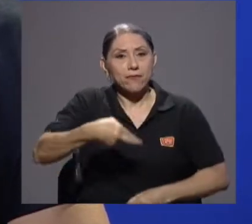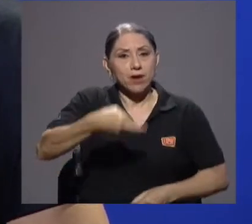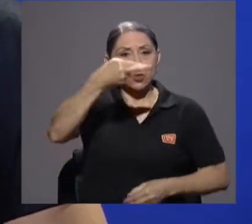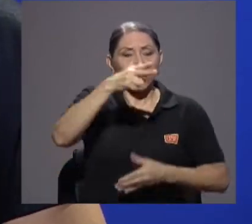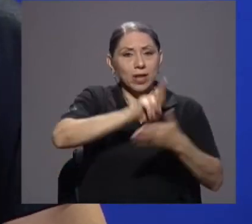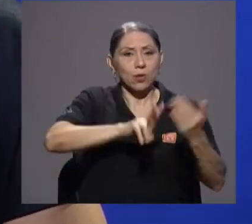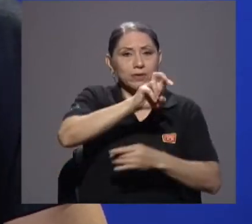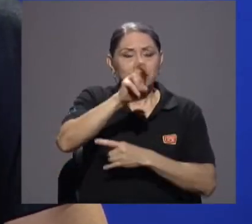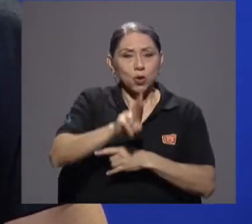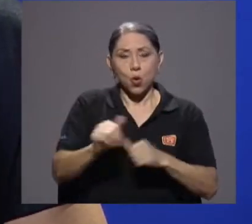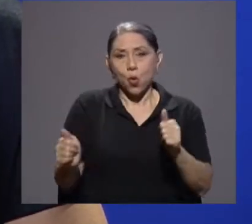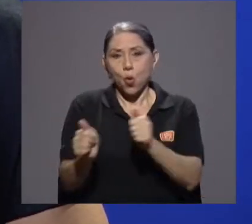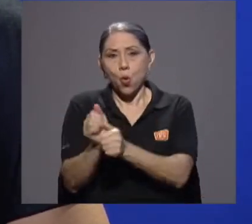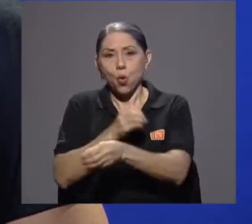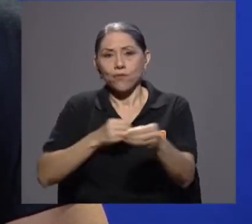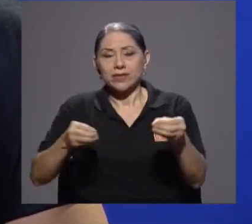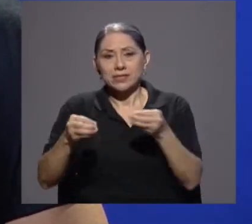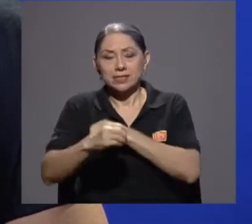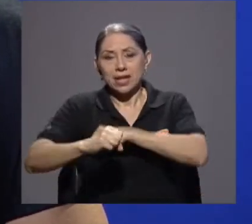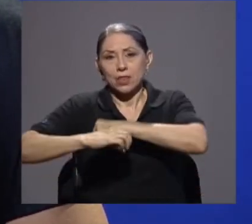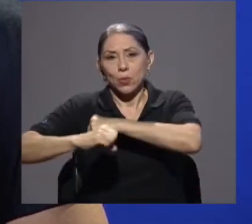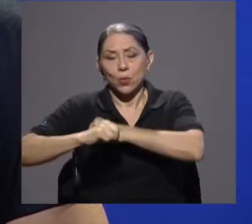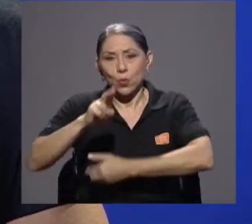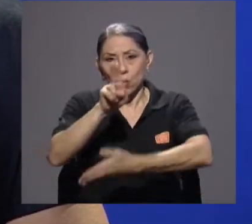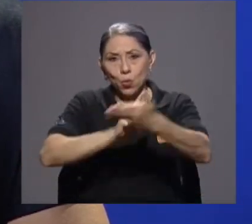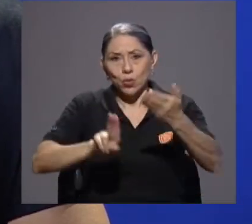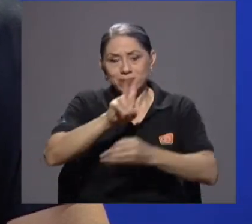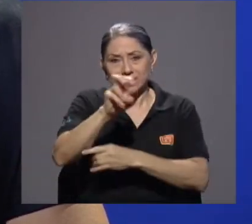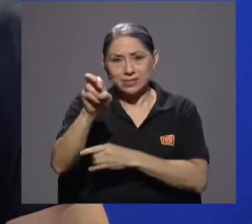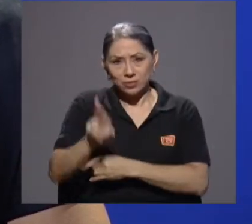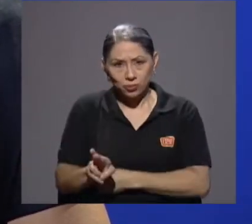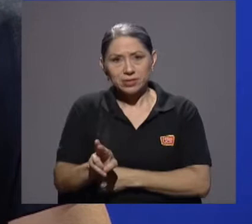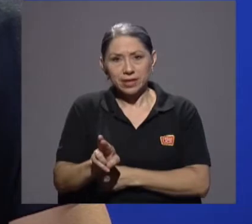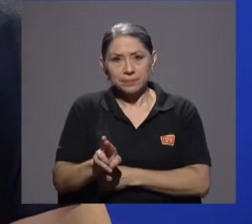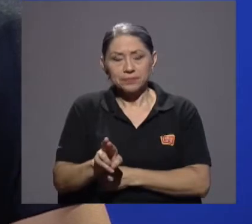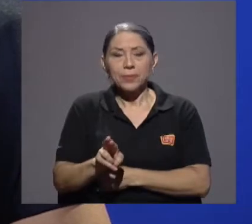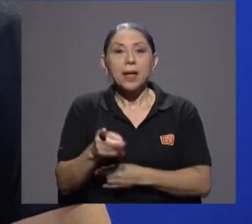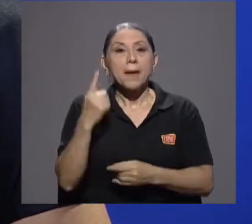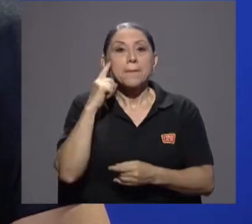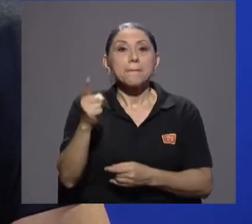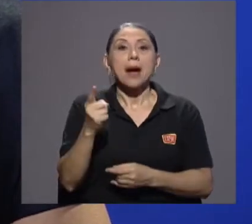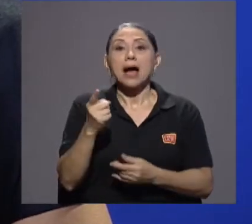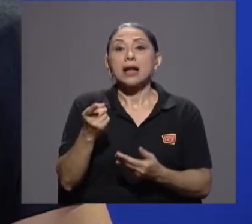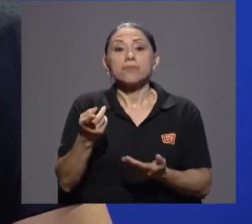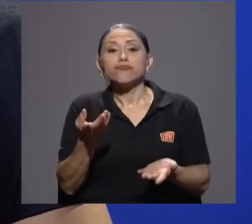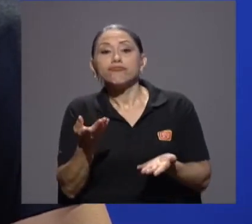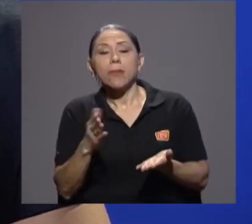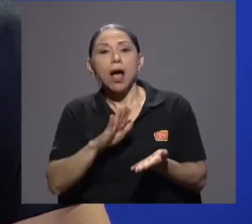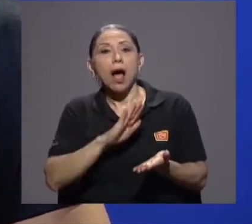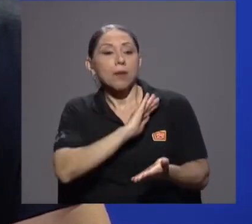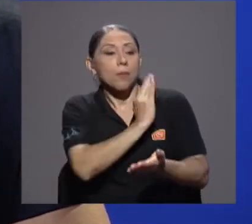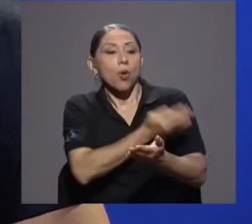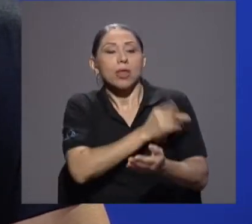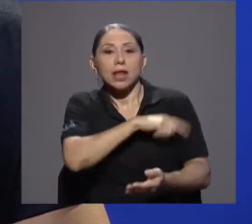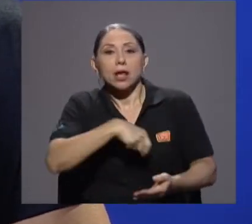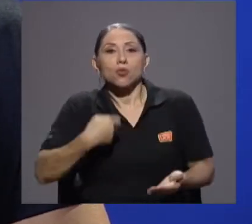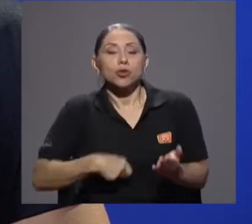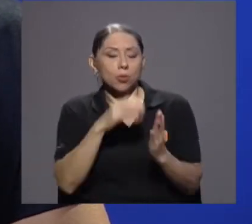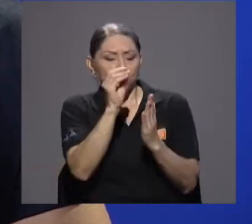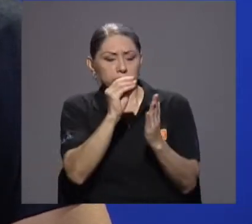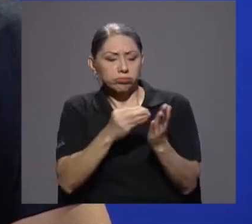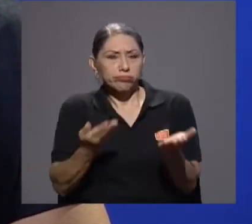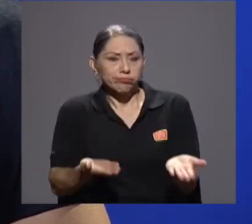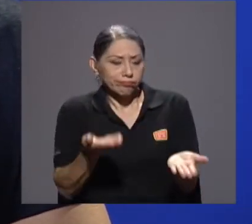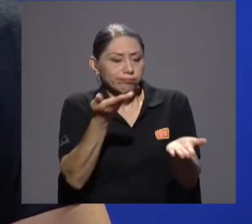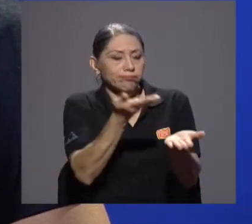en colaboración con la Oficina de Divulgación de la Universidad de Costa Rica, para ofrecer al Poder Ejecutivo un documento y propuestas que nos ayuden a